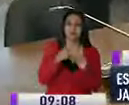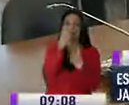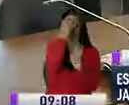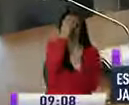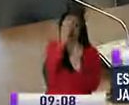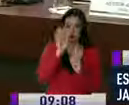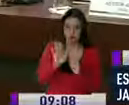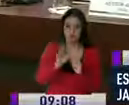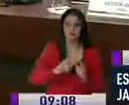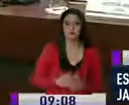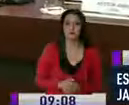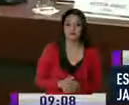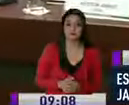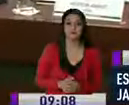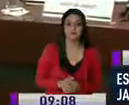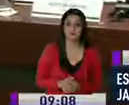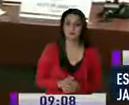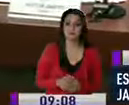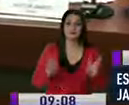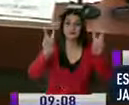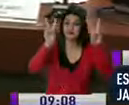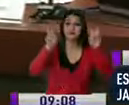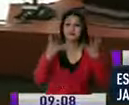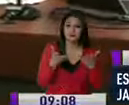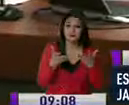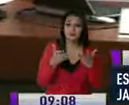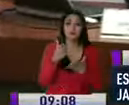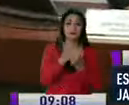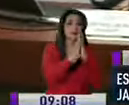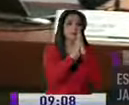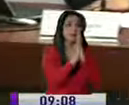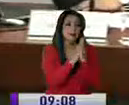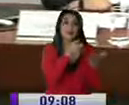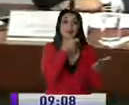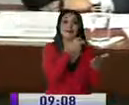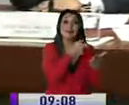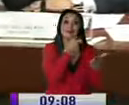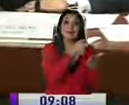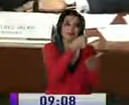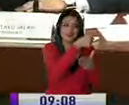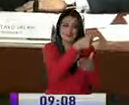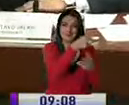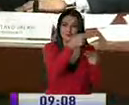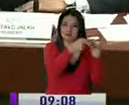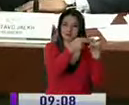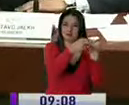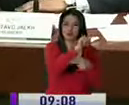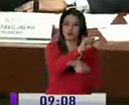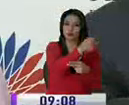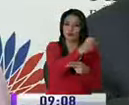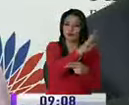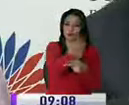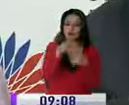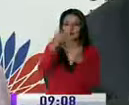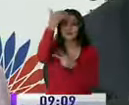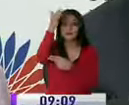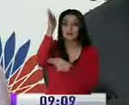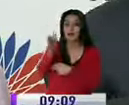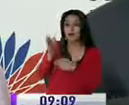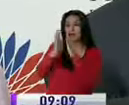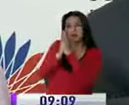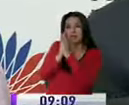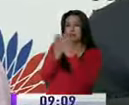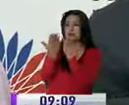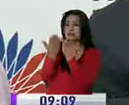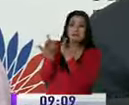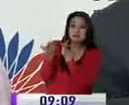Augusto Espinosa. En torno a este caso, hemos buscado una entrevista con el señor Gustavo Yalc y José Serrano para que nos den su